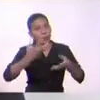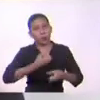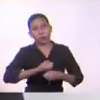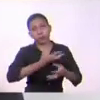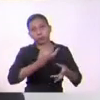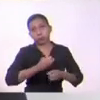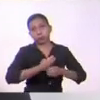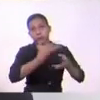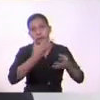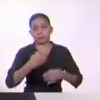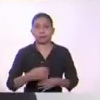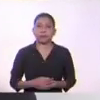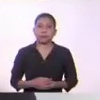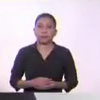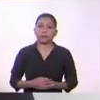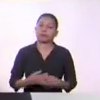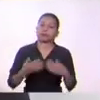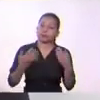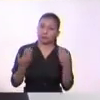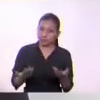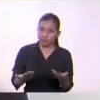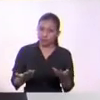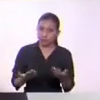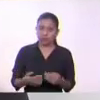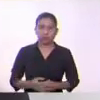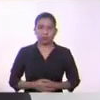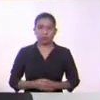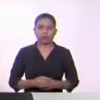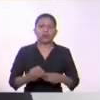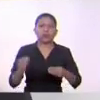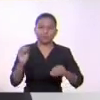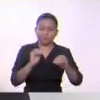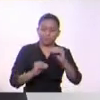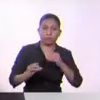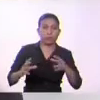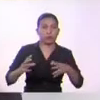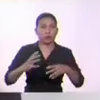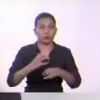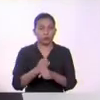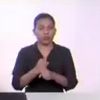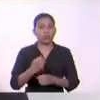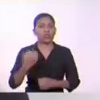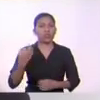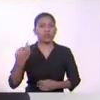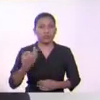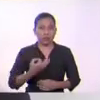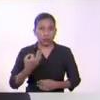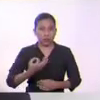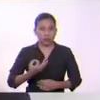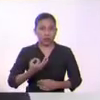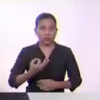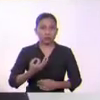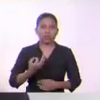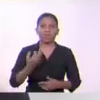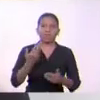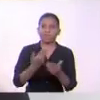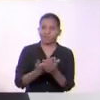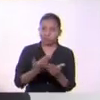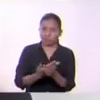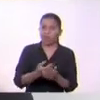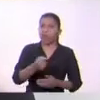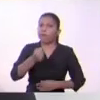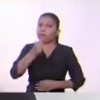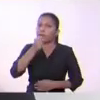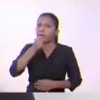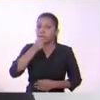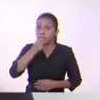información. Por lo tanto, la elaboración del informe requiere que se presente dicha información